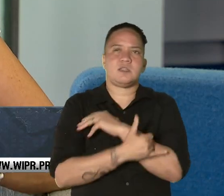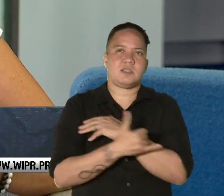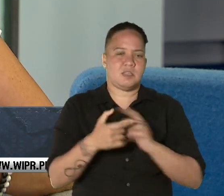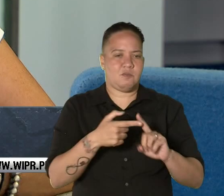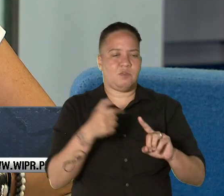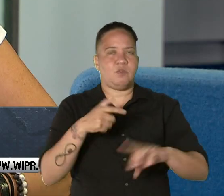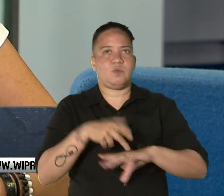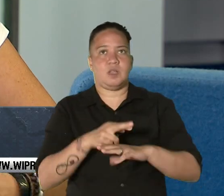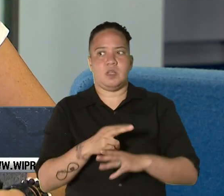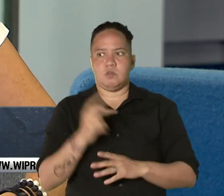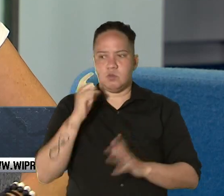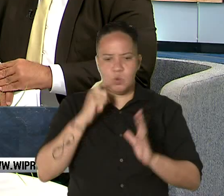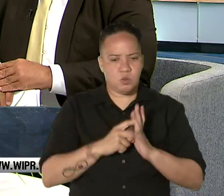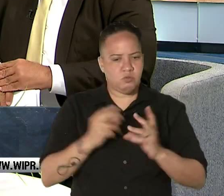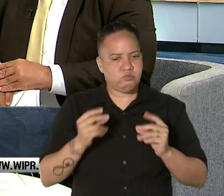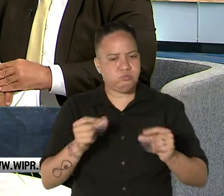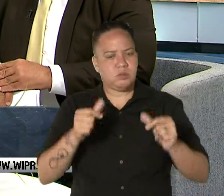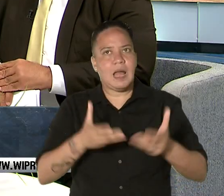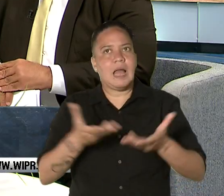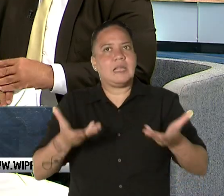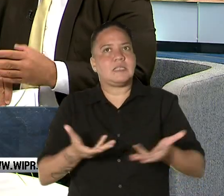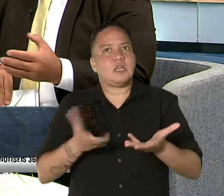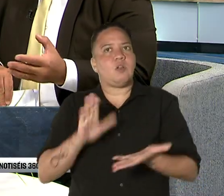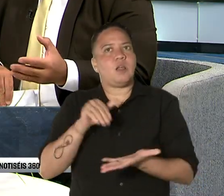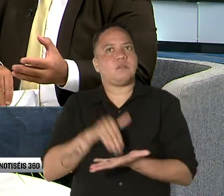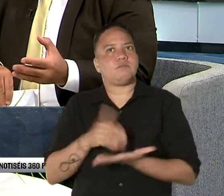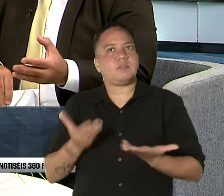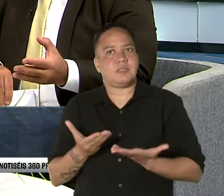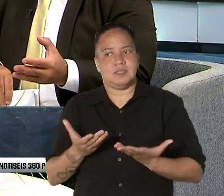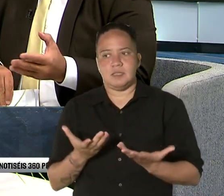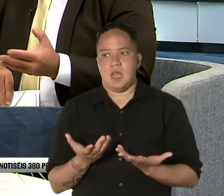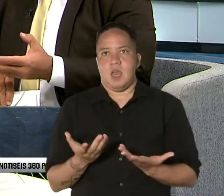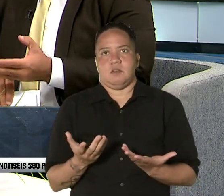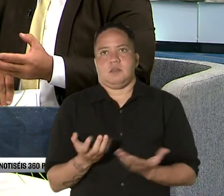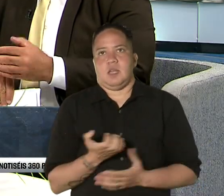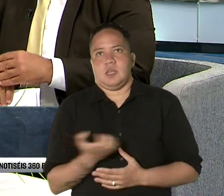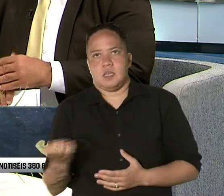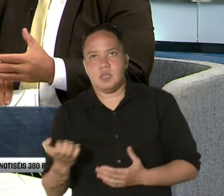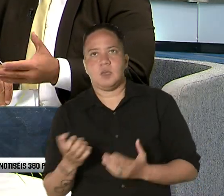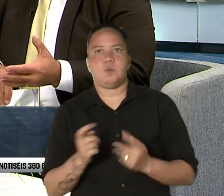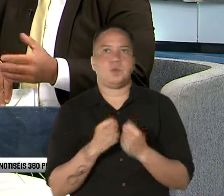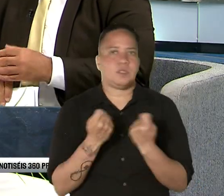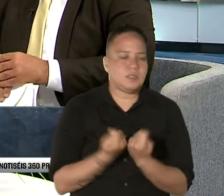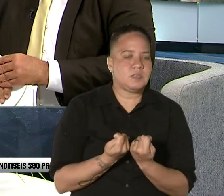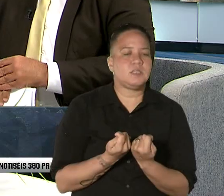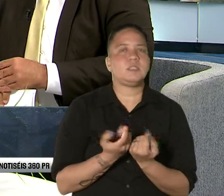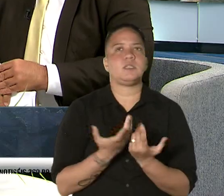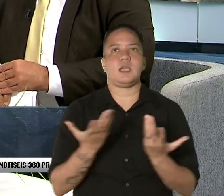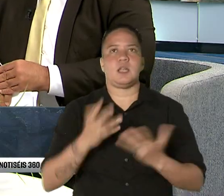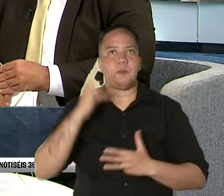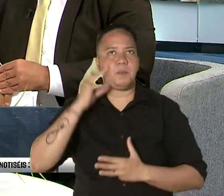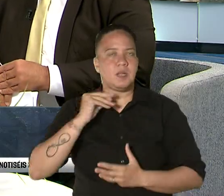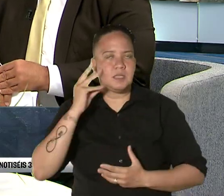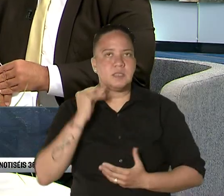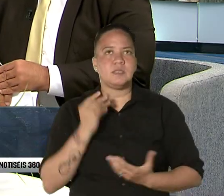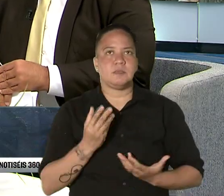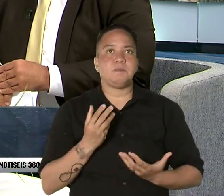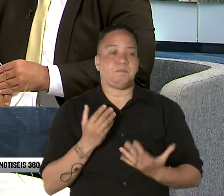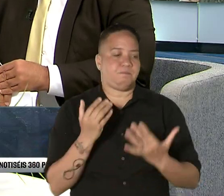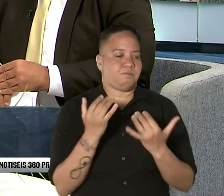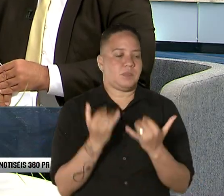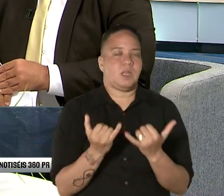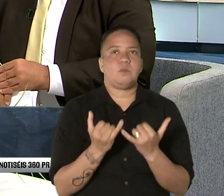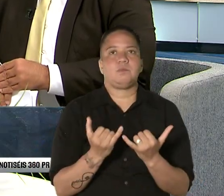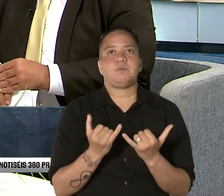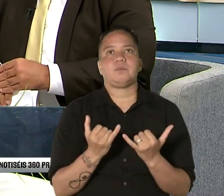lo tan rápido que era hacerlo desde aquí y más tenemos el equipo ya que lleva cinco años trabajando desde acá la experiencia O sea que ahora